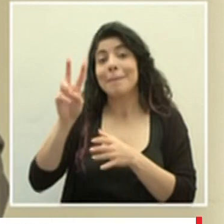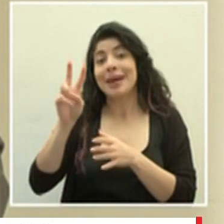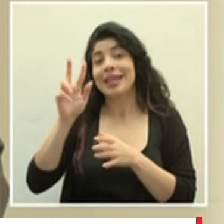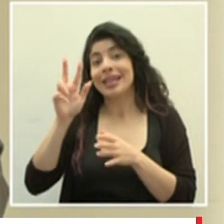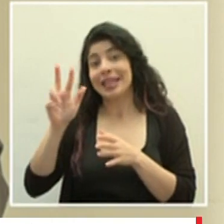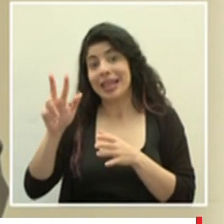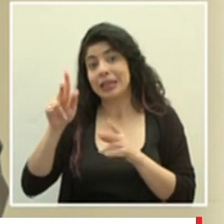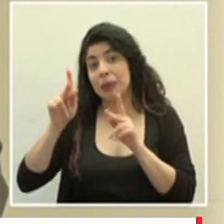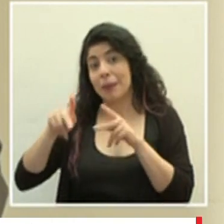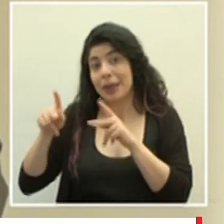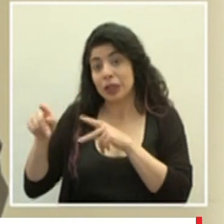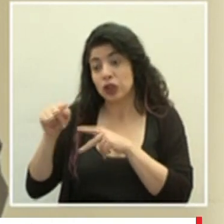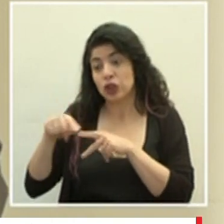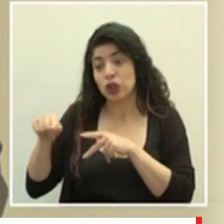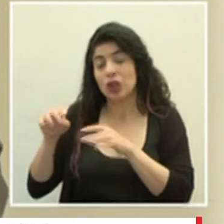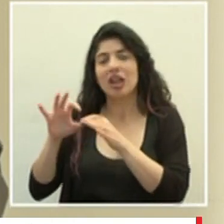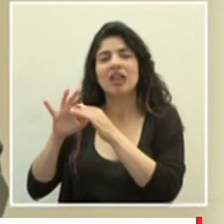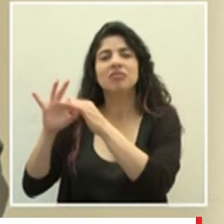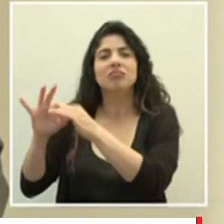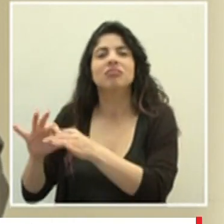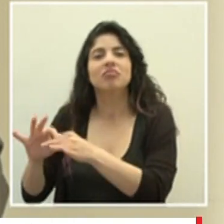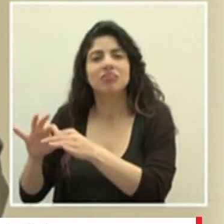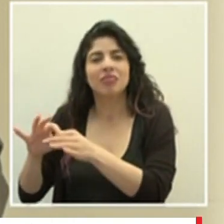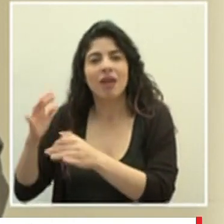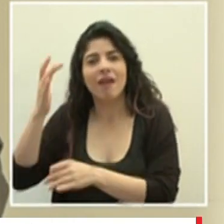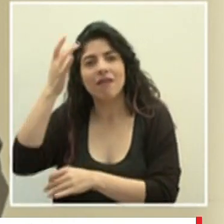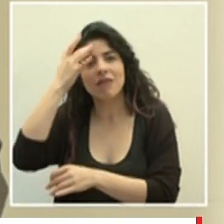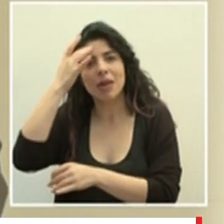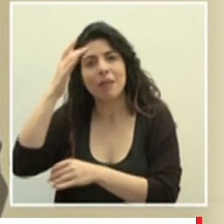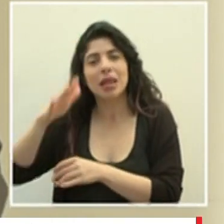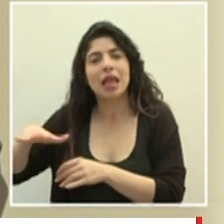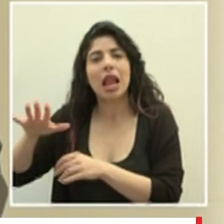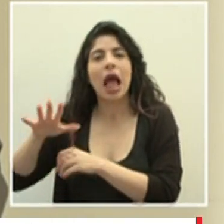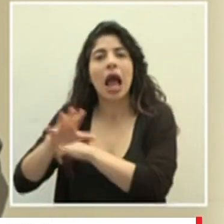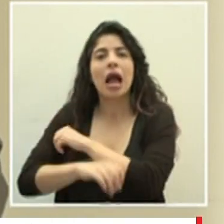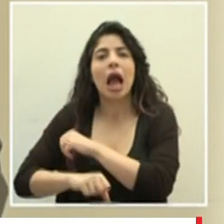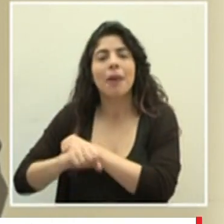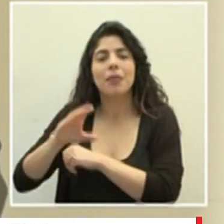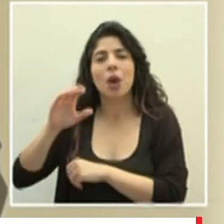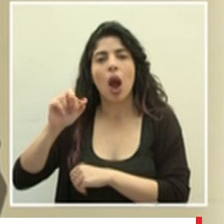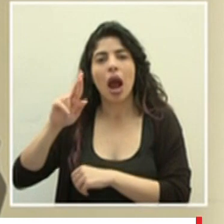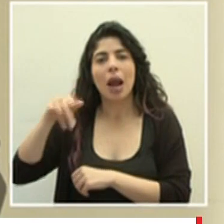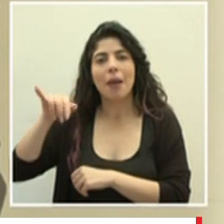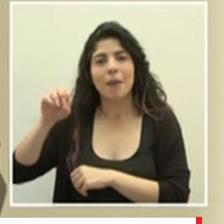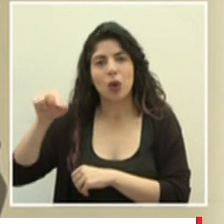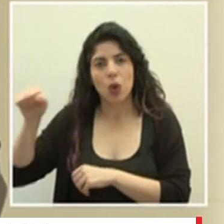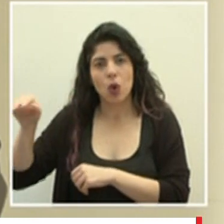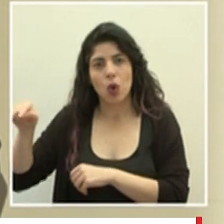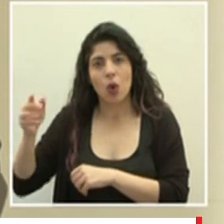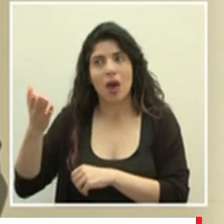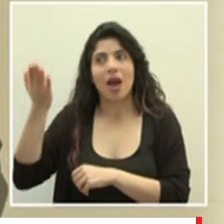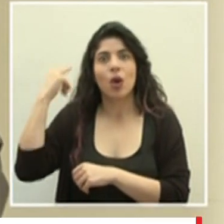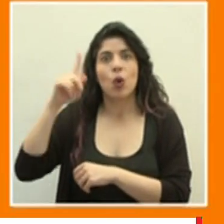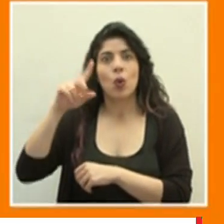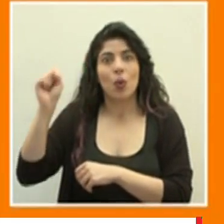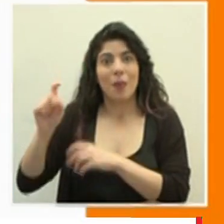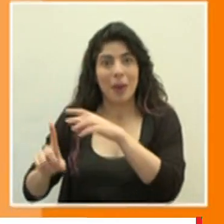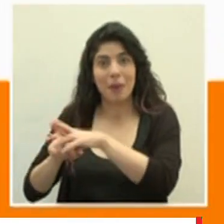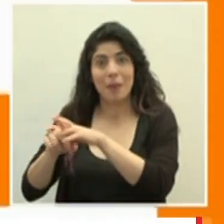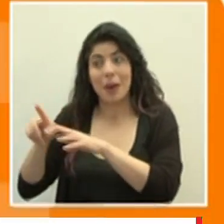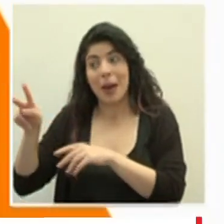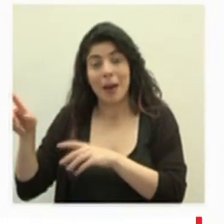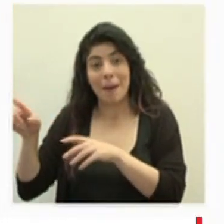personas corresponden al brote que se generó en el sector de la Carpio y que fue anunciado un mes atrás.